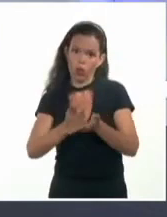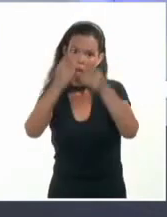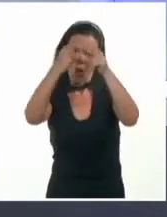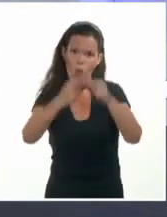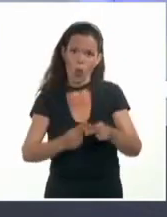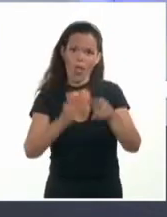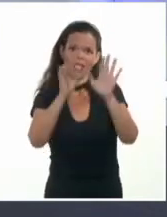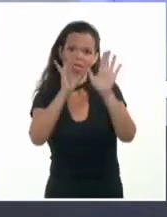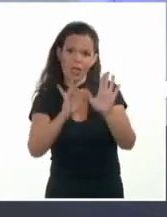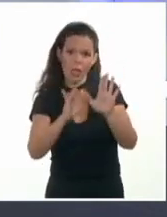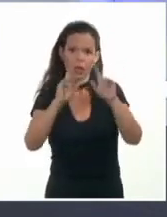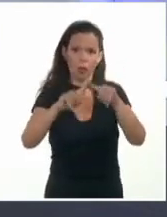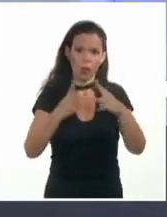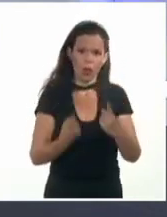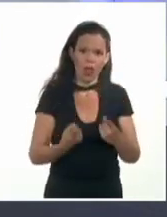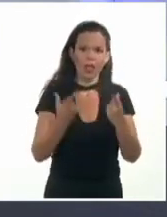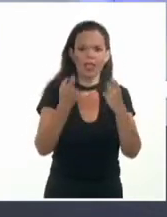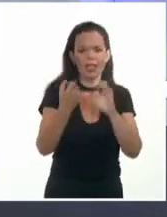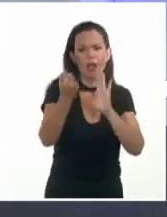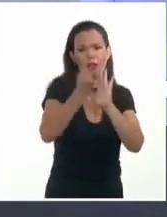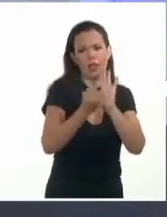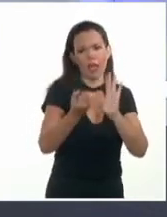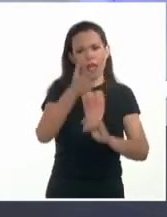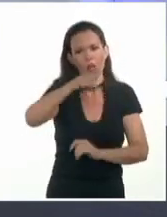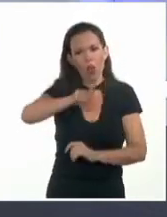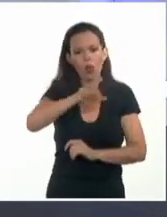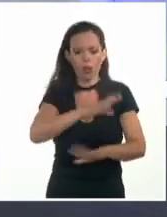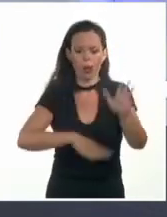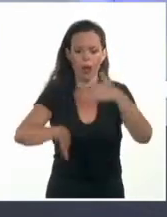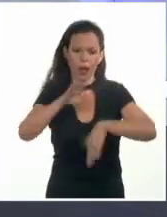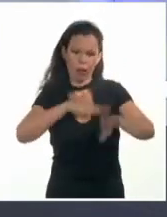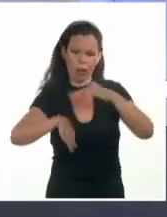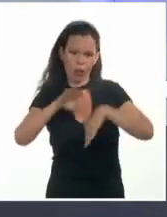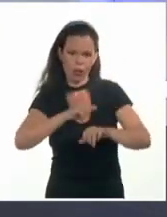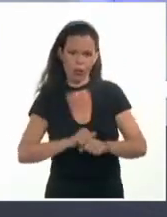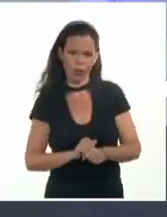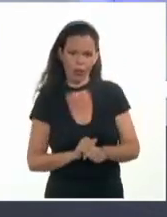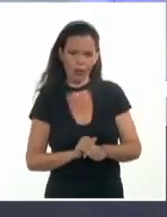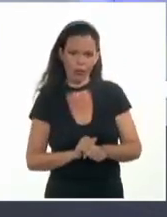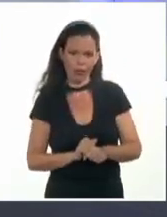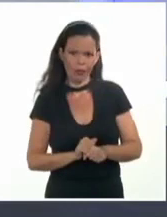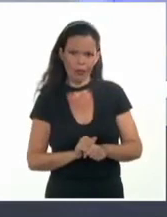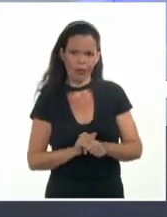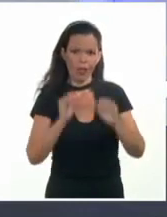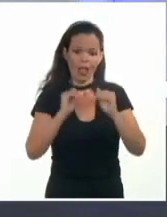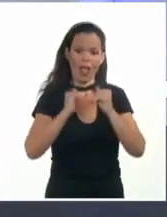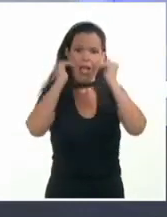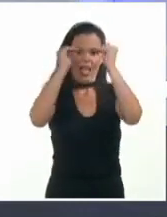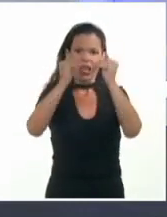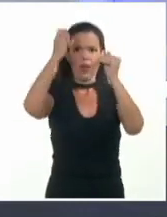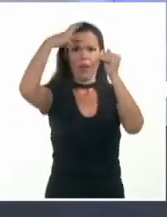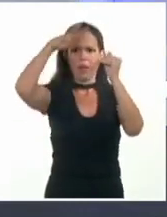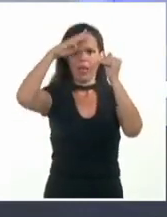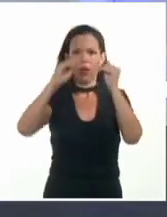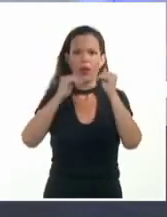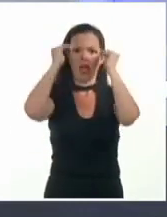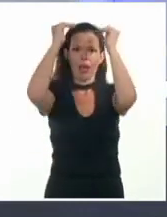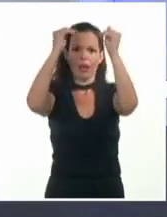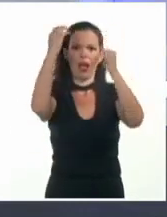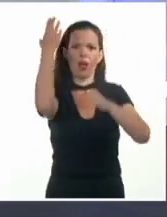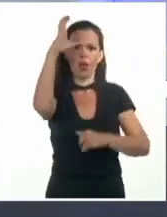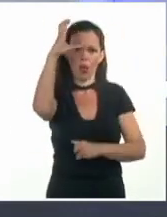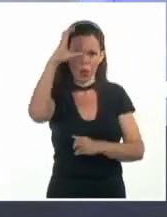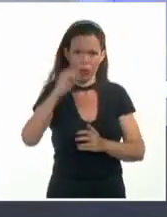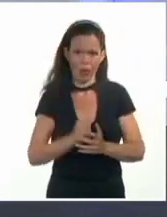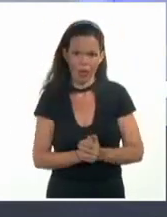que en unos instantes tendremos 8 medallas de oro y seguimos detrás de México y el equipo de Colombia. Y son estos unos deportes o